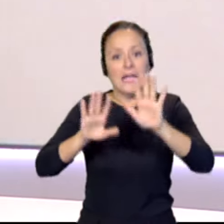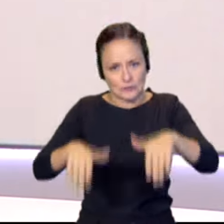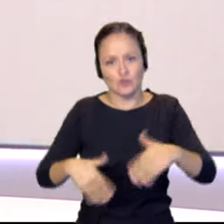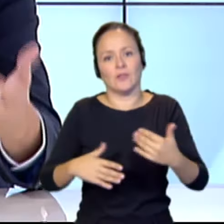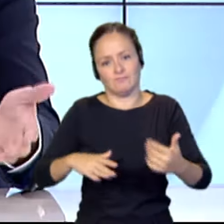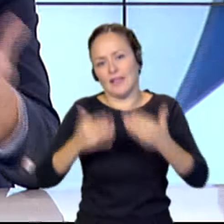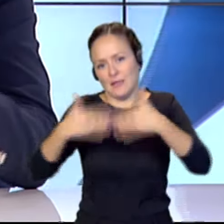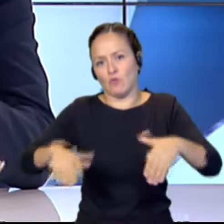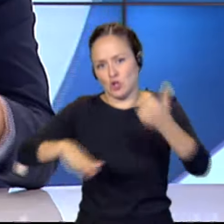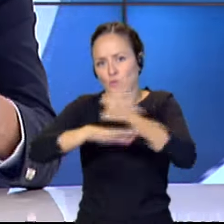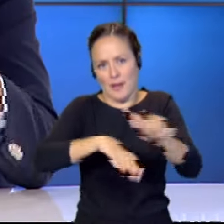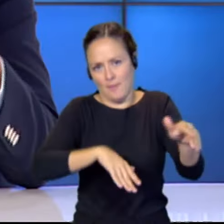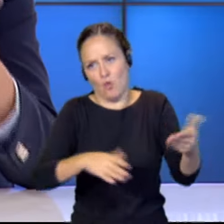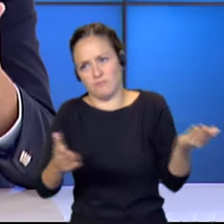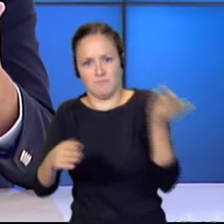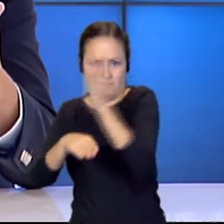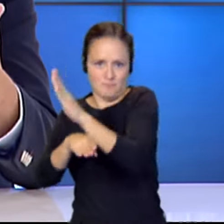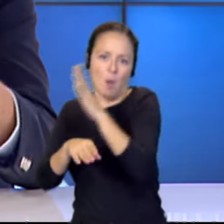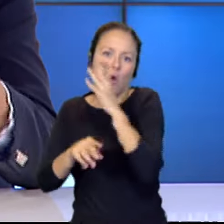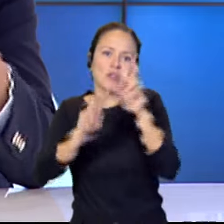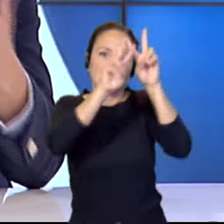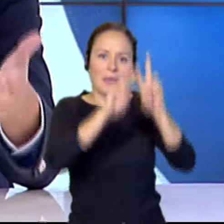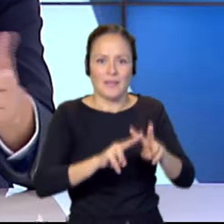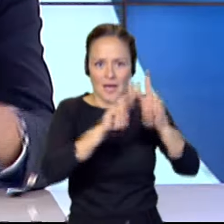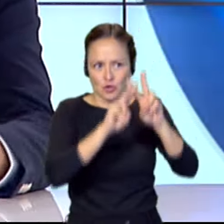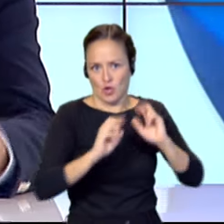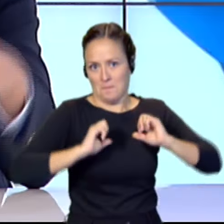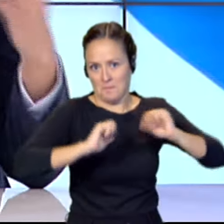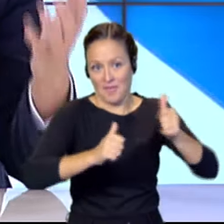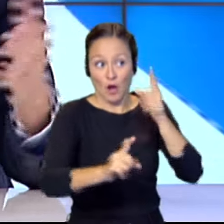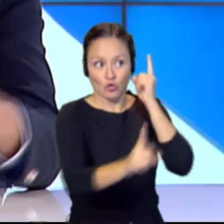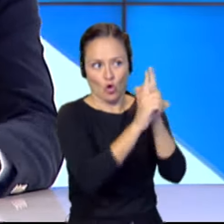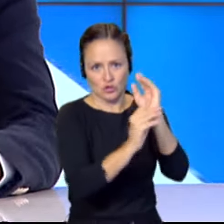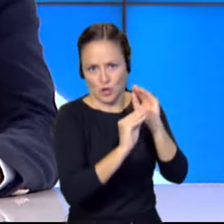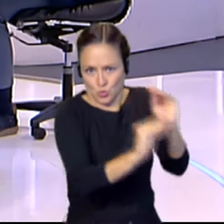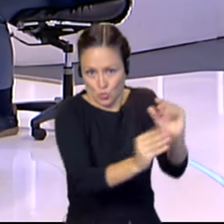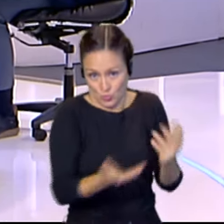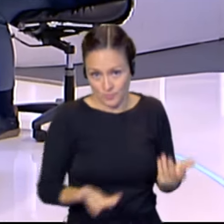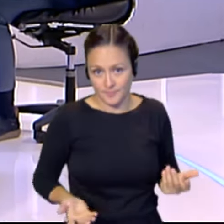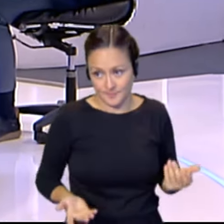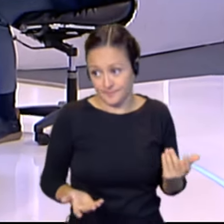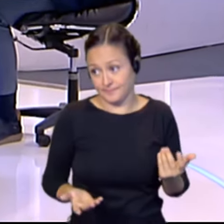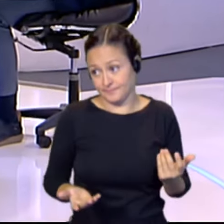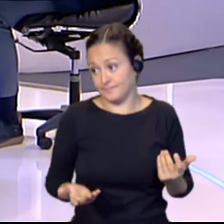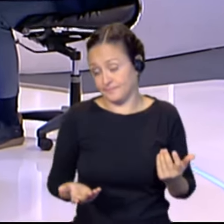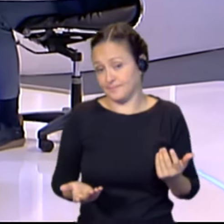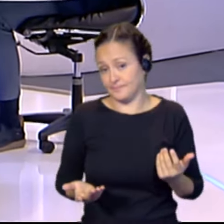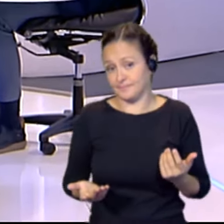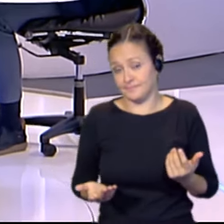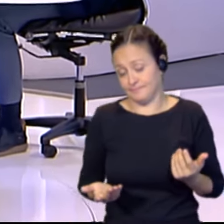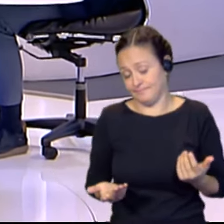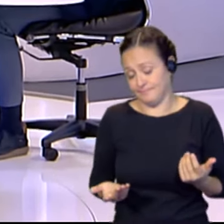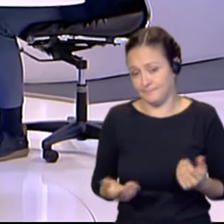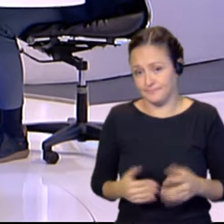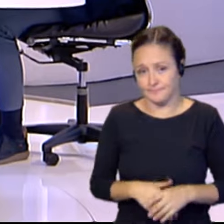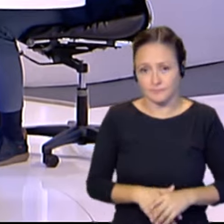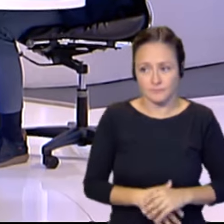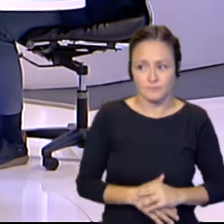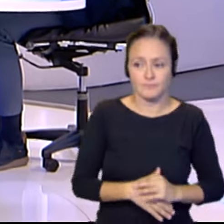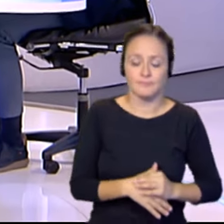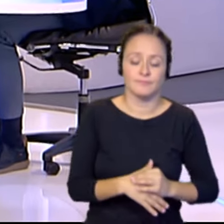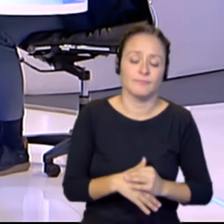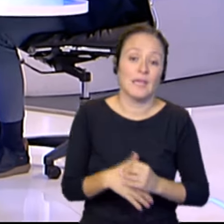efectivamente acabaría Pues por una investigación contra Pedro Sánchez y por tanto que se pase todo en este caso al tribunal supremo pues